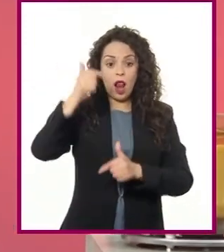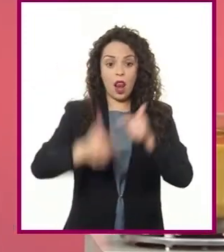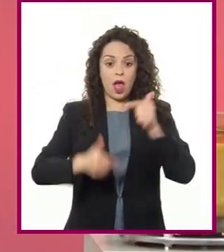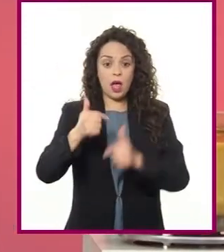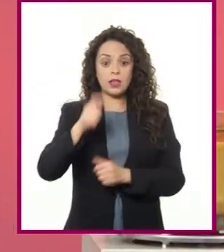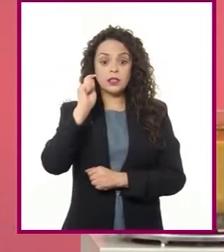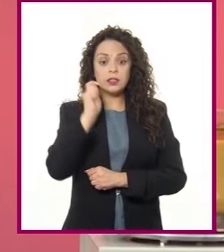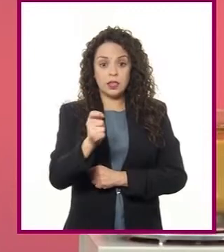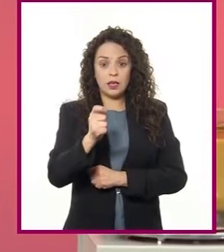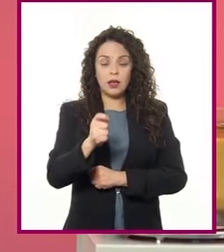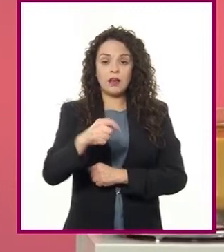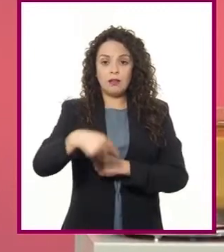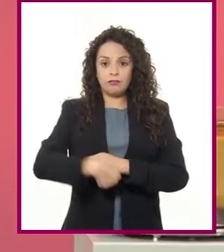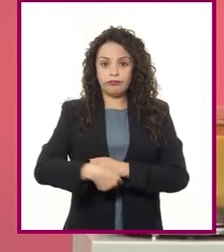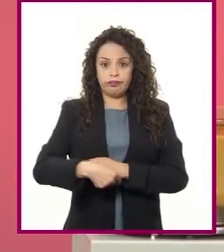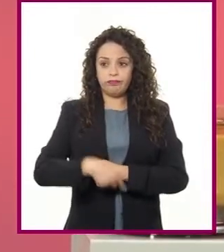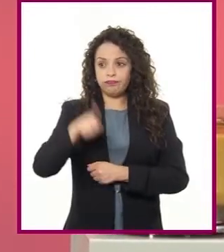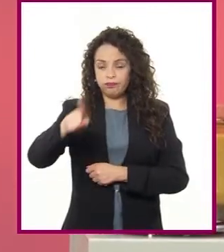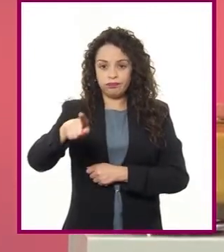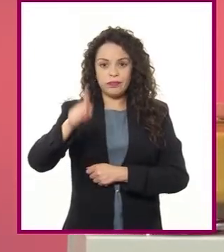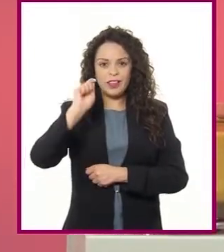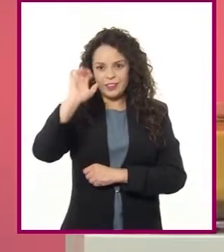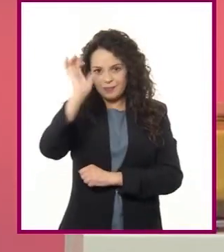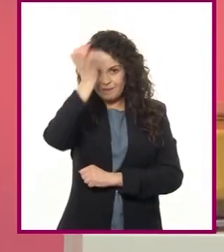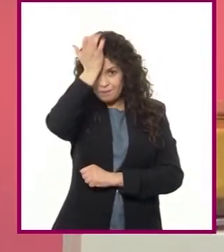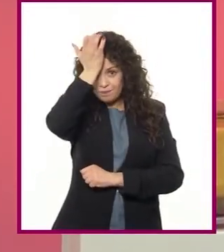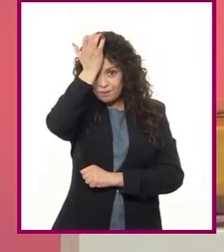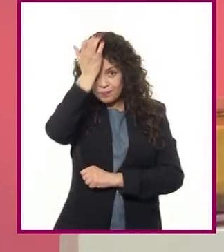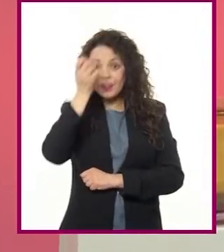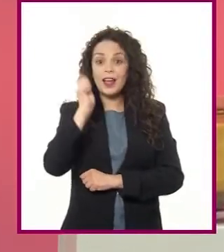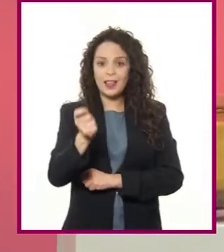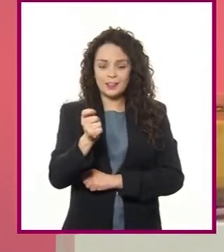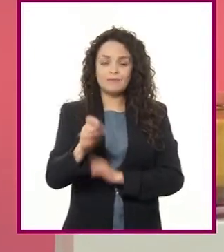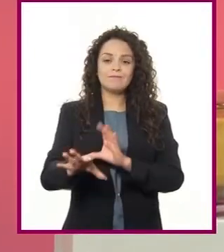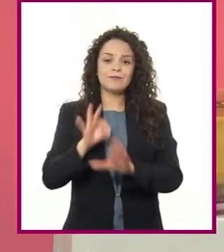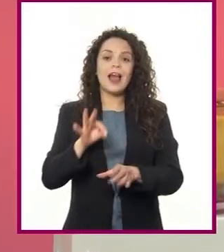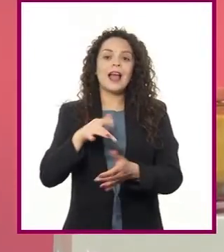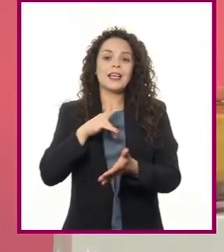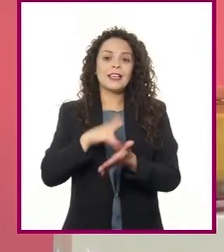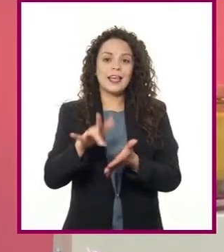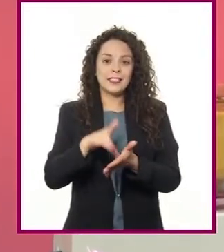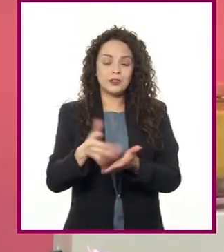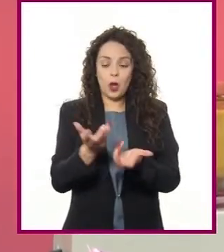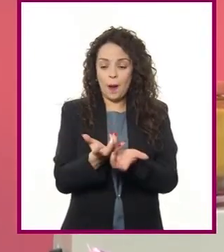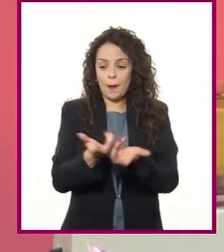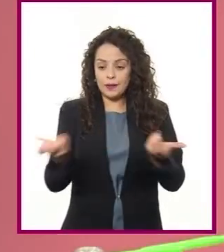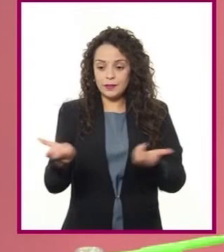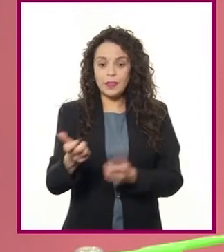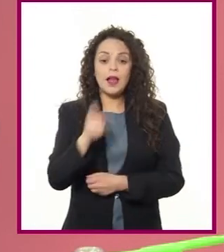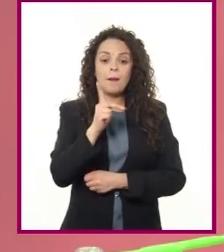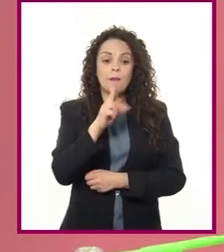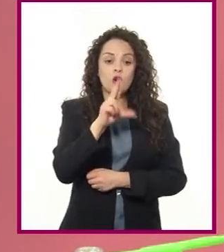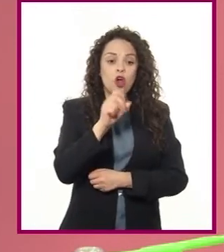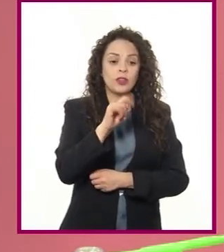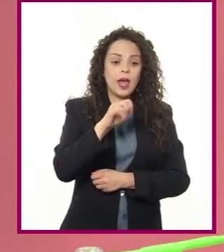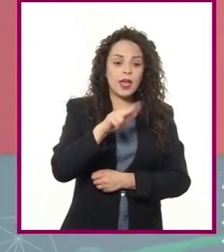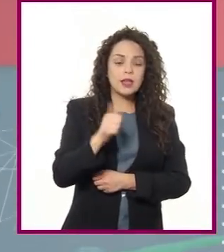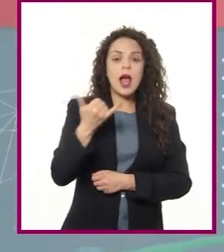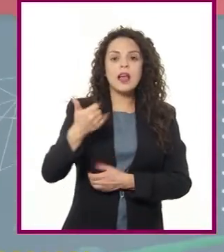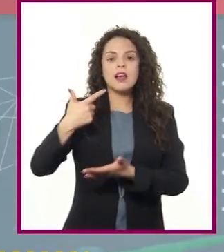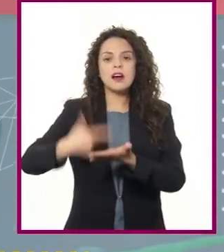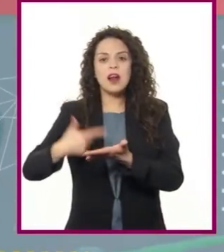estómago de una de sus ovejas? Pues hagamos queso. Separemos la proteína y la grasa de la leche.